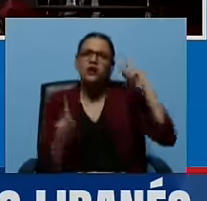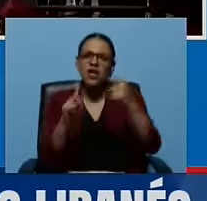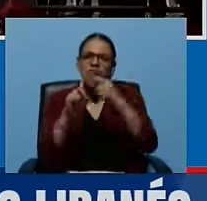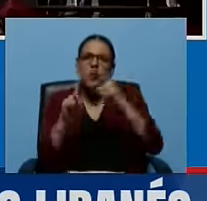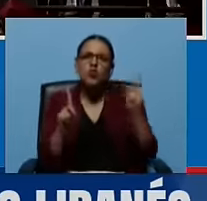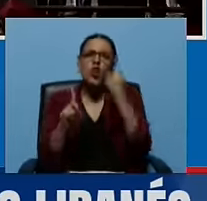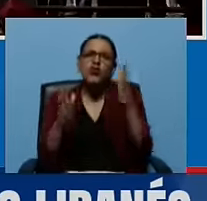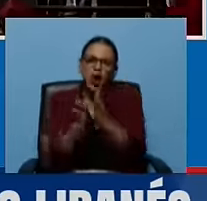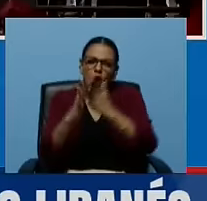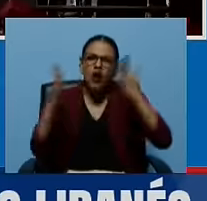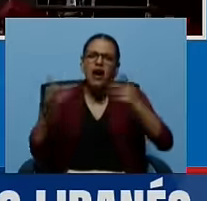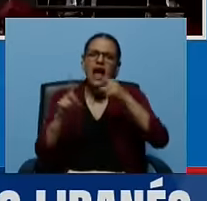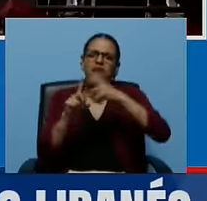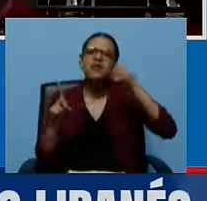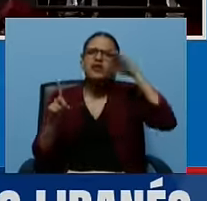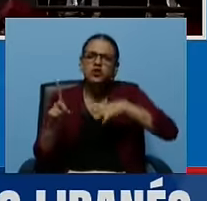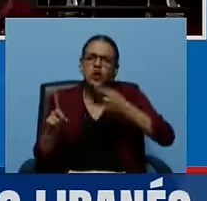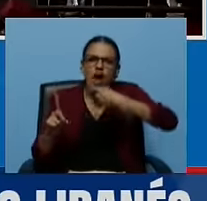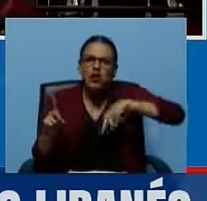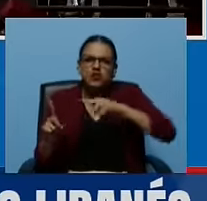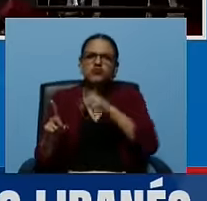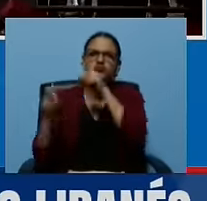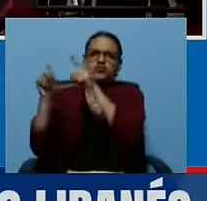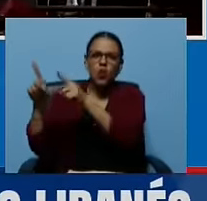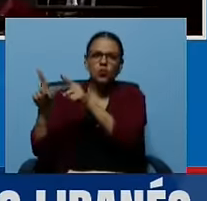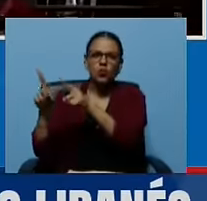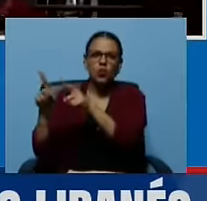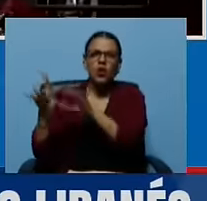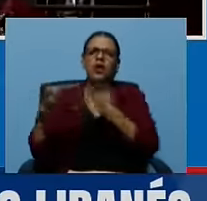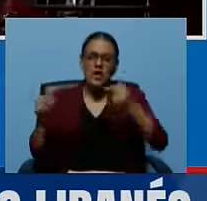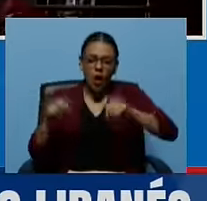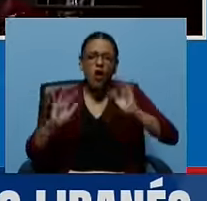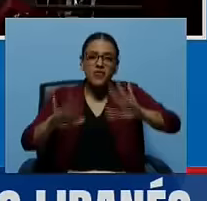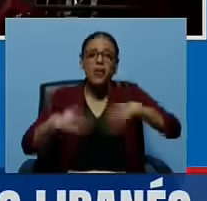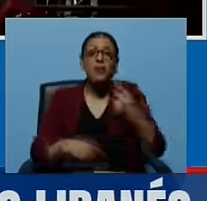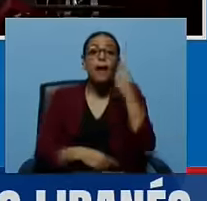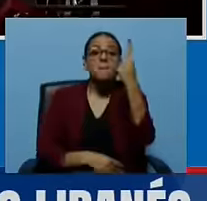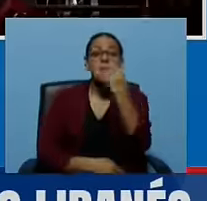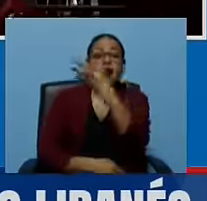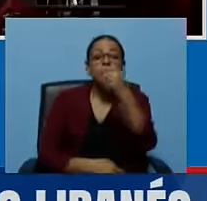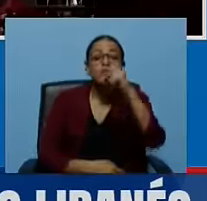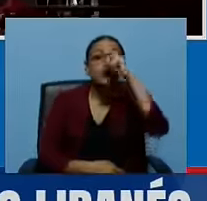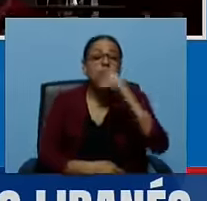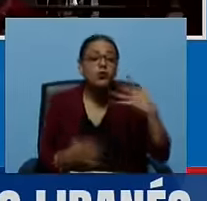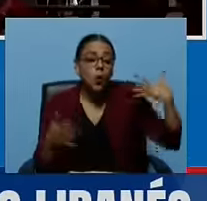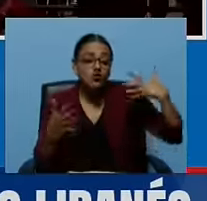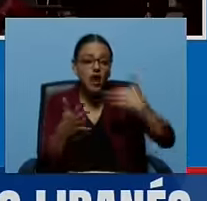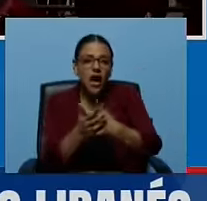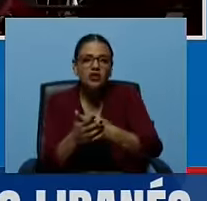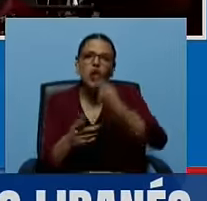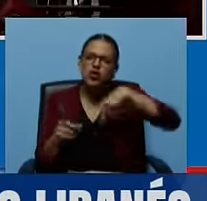grandes mártires del Islam que hoy después de 1400 años ha